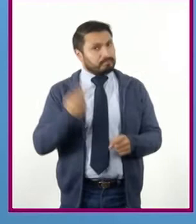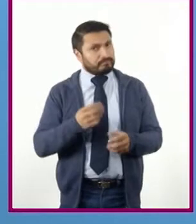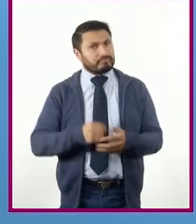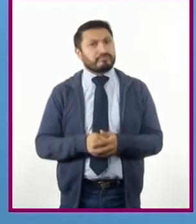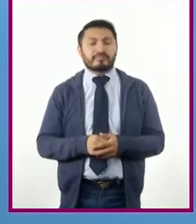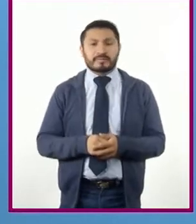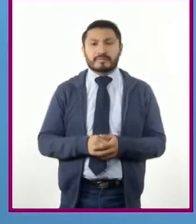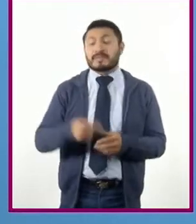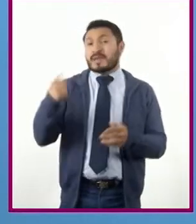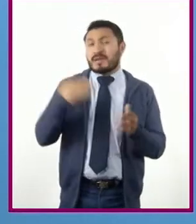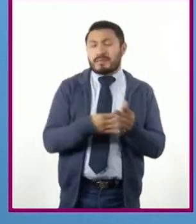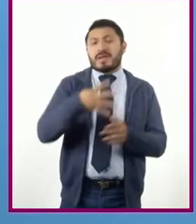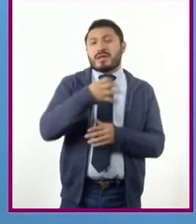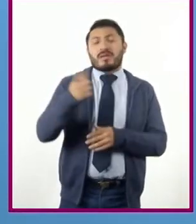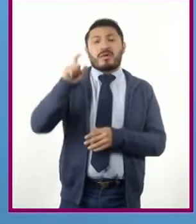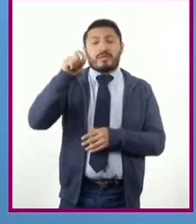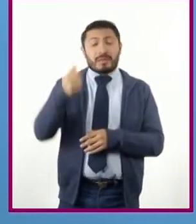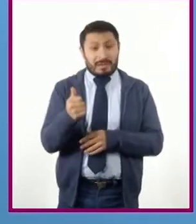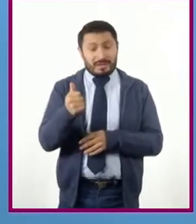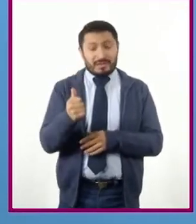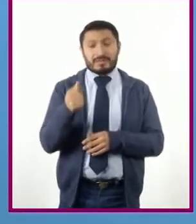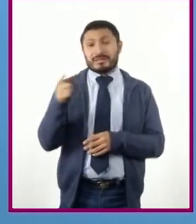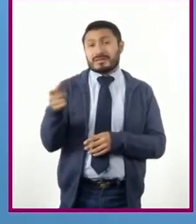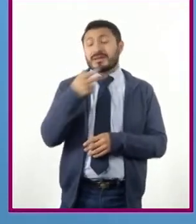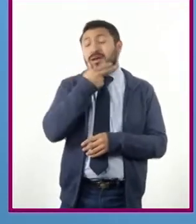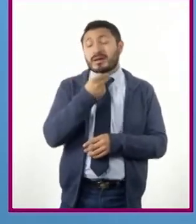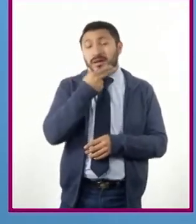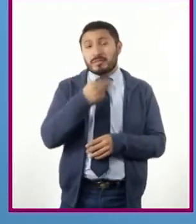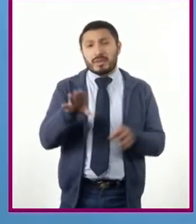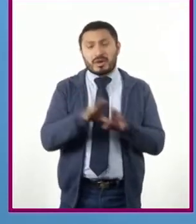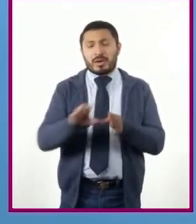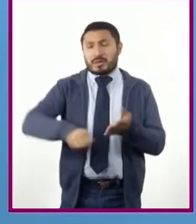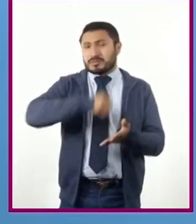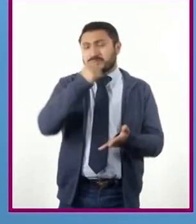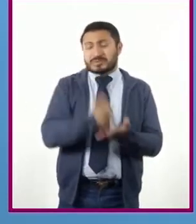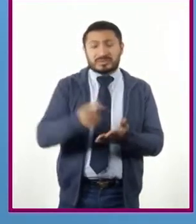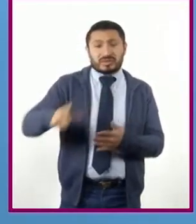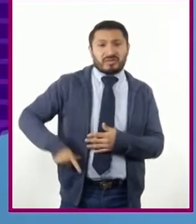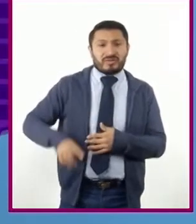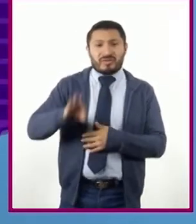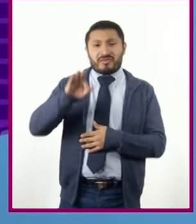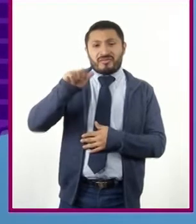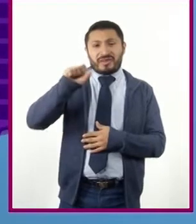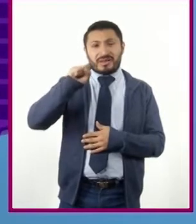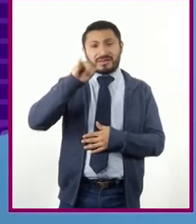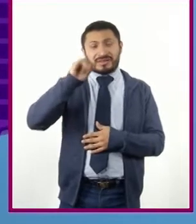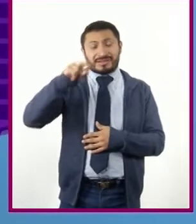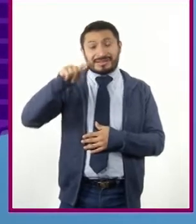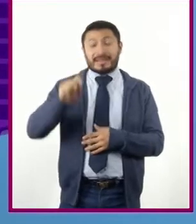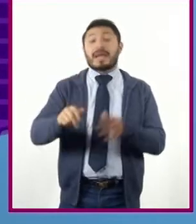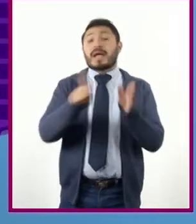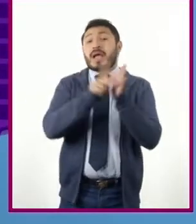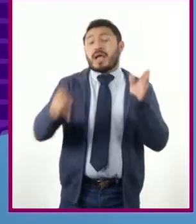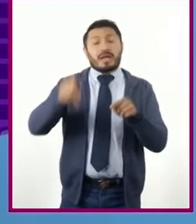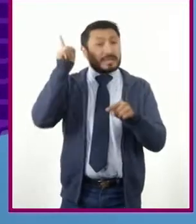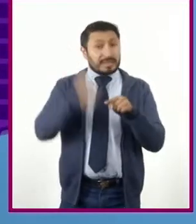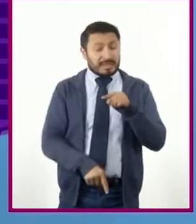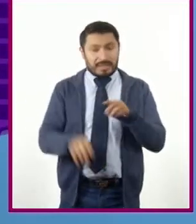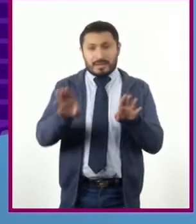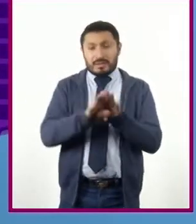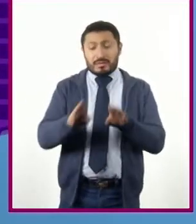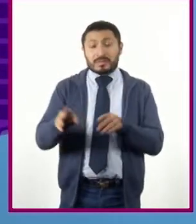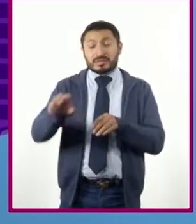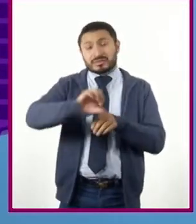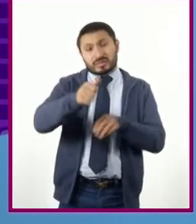En 1926, Mussolini estableció una dictadura fascista. Se censuró a la prensa y se persiguieron a los